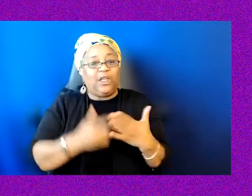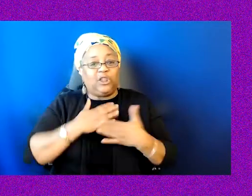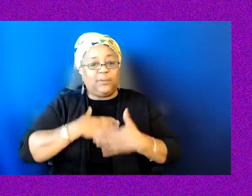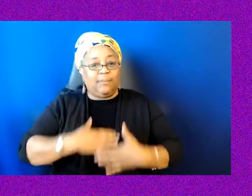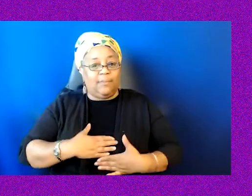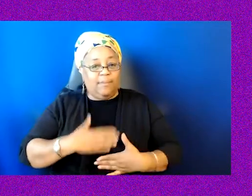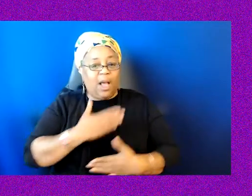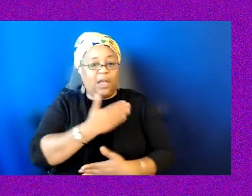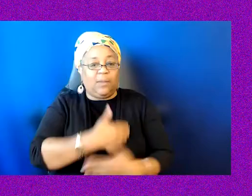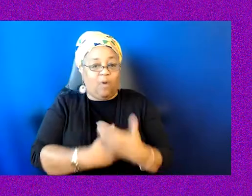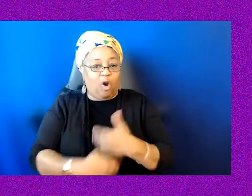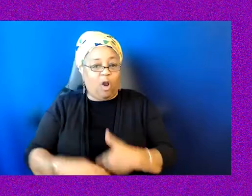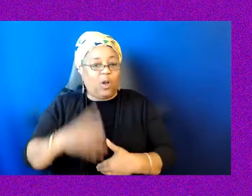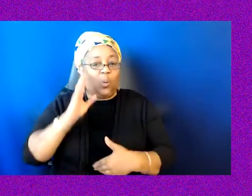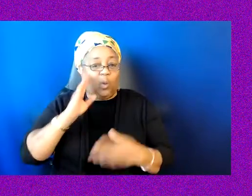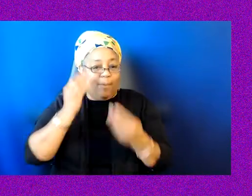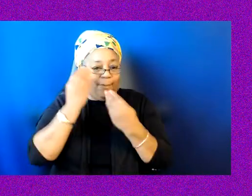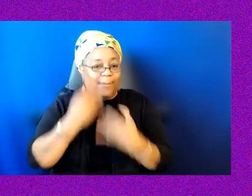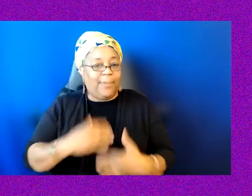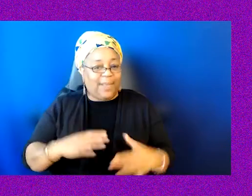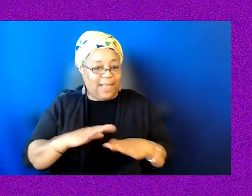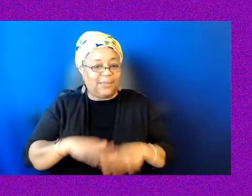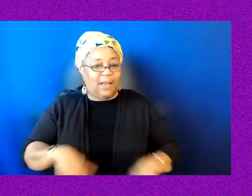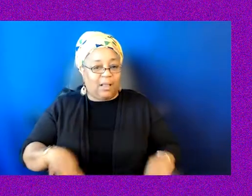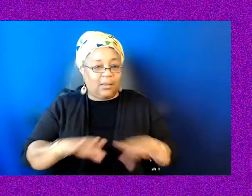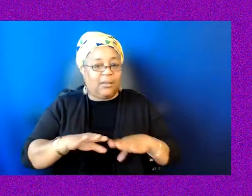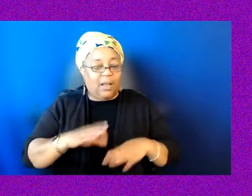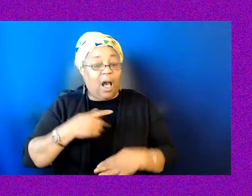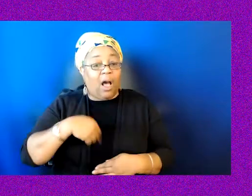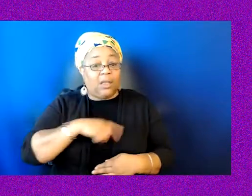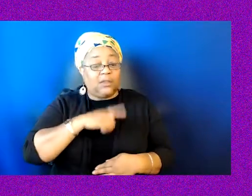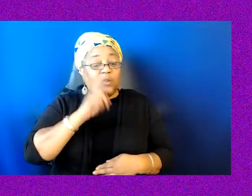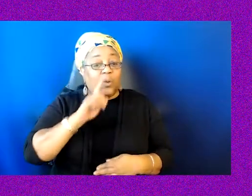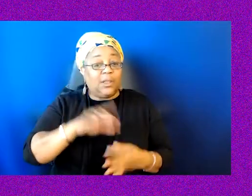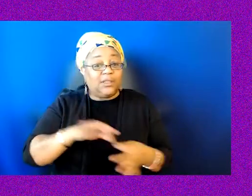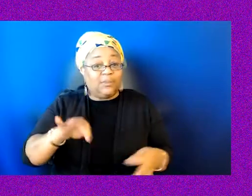cuerpo que va a bendecirnos a nosotros con su espíritu